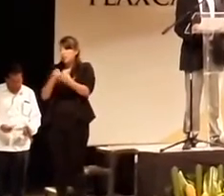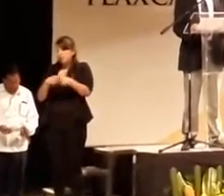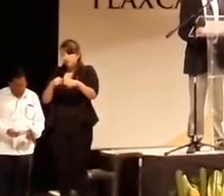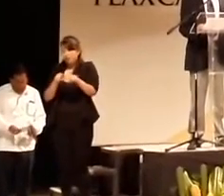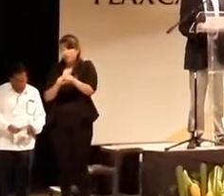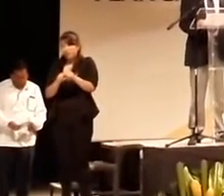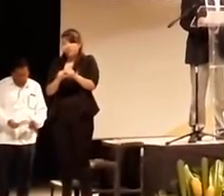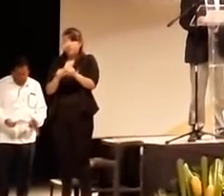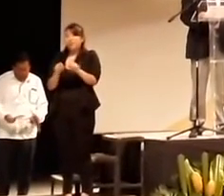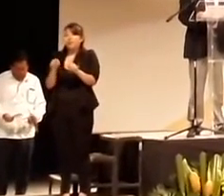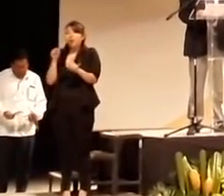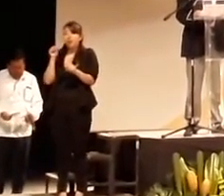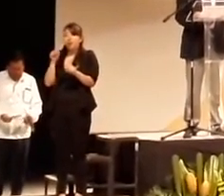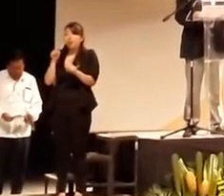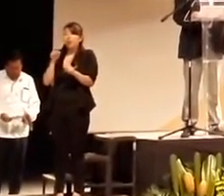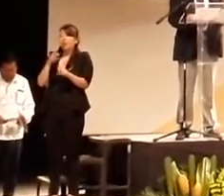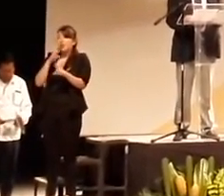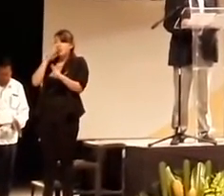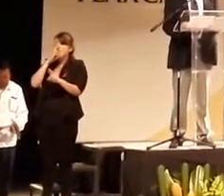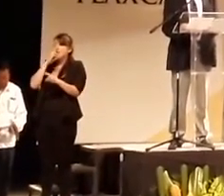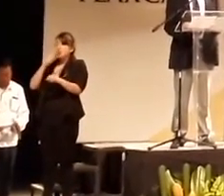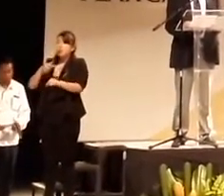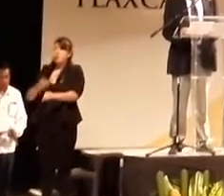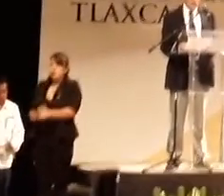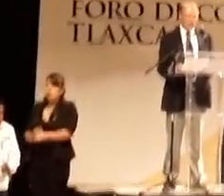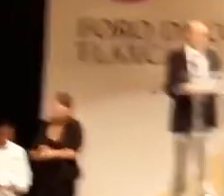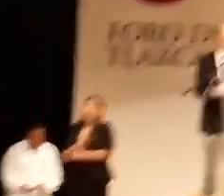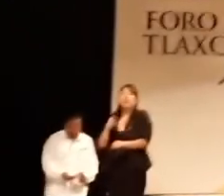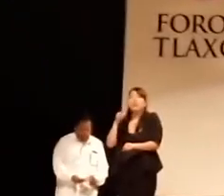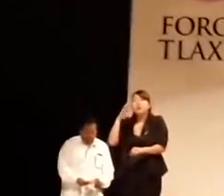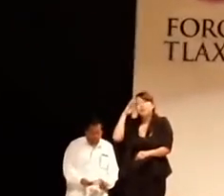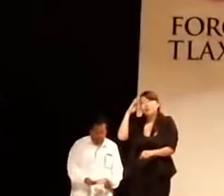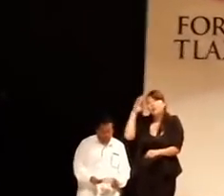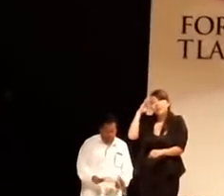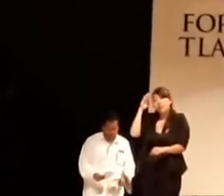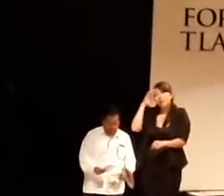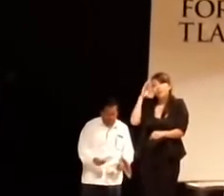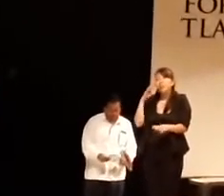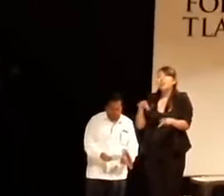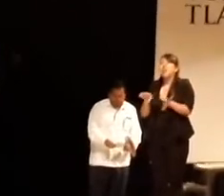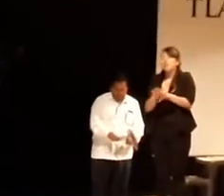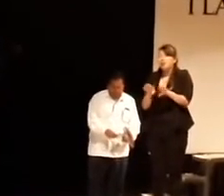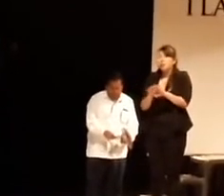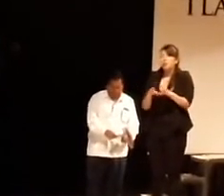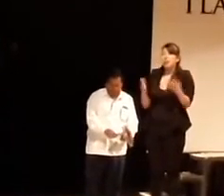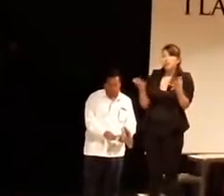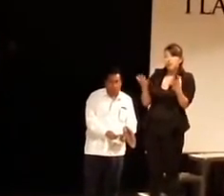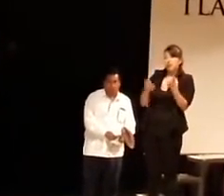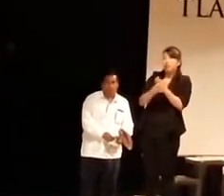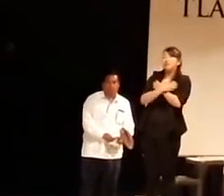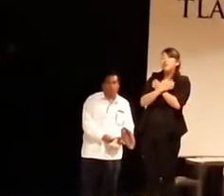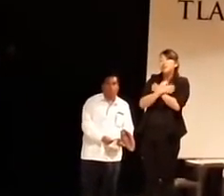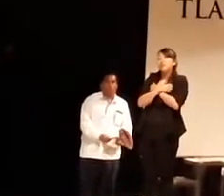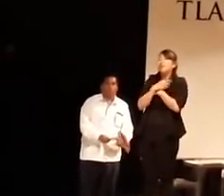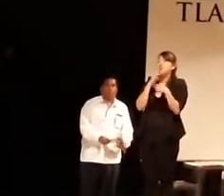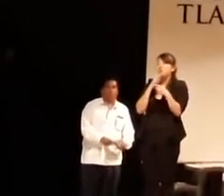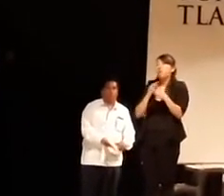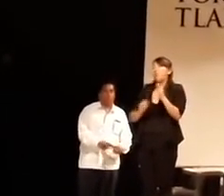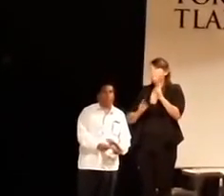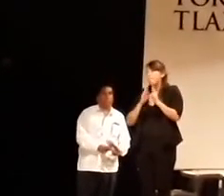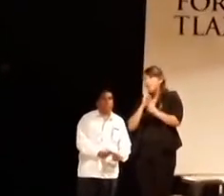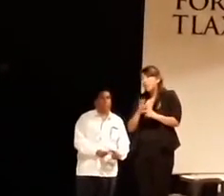ha pedido con responsabilidad que coadyuvemos a pensar la orientación de nuestro sistema educativo. Se nos invita a